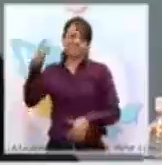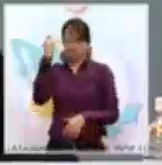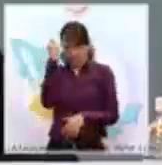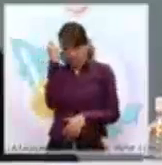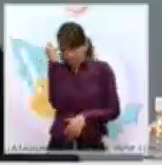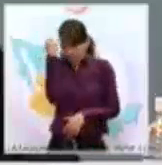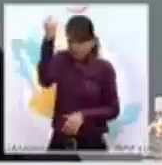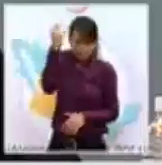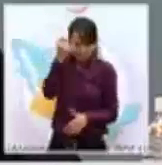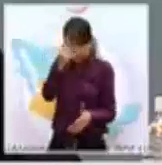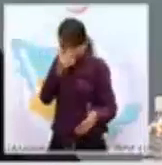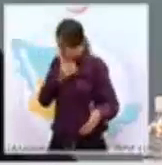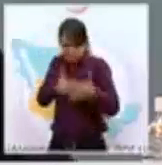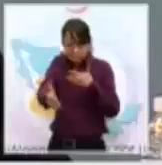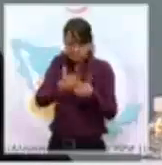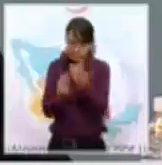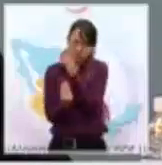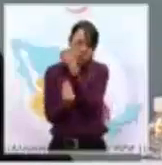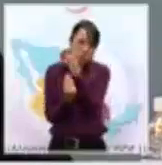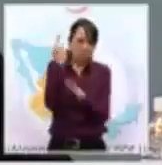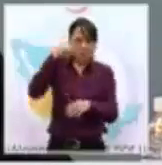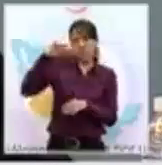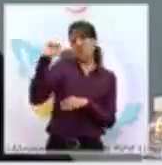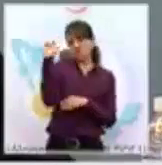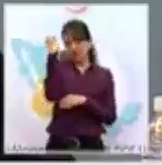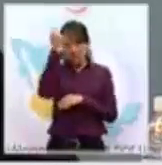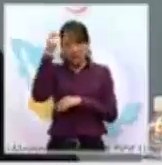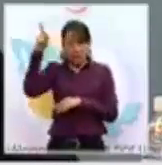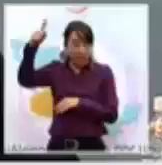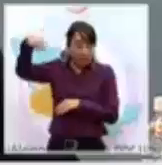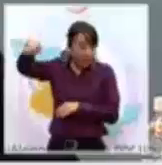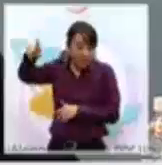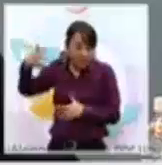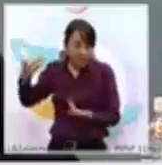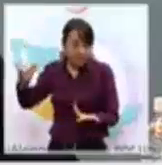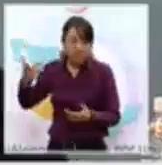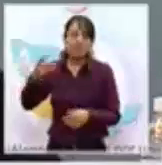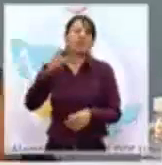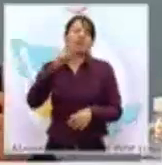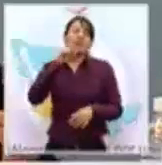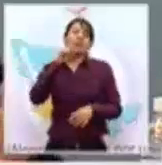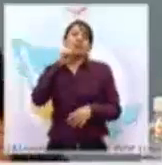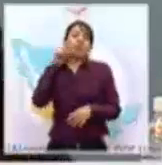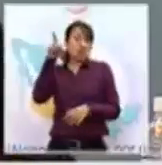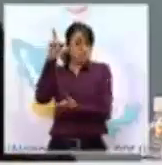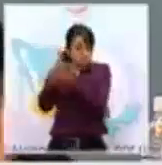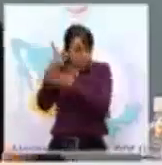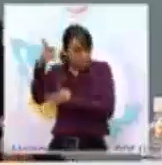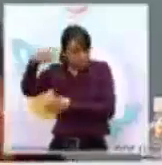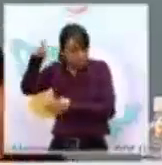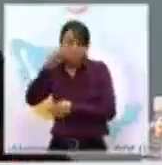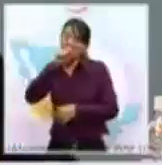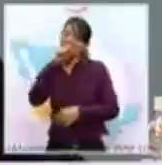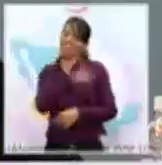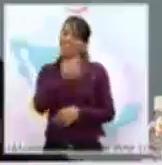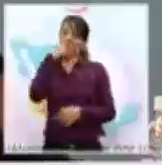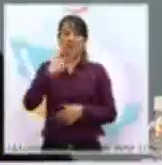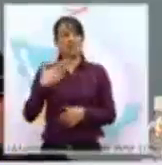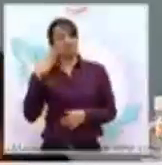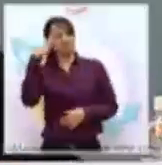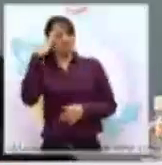nueva tecnología, no solamente la nueva tecnología dura, los fierros, sino también las nuevas maneras de organizar el personal, de enseñar inglés,